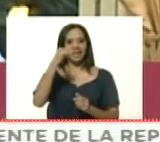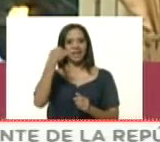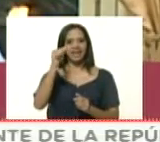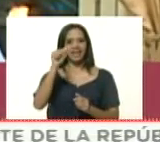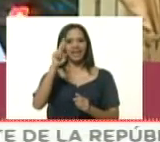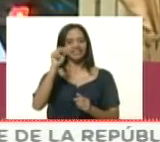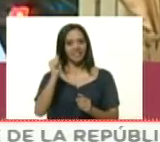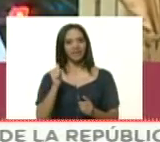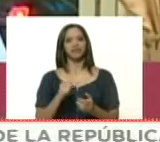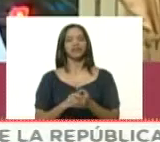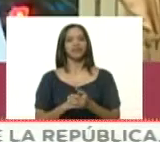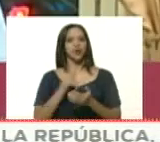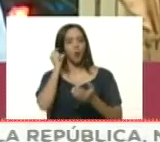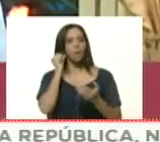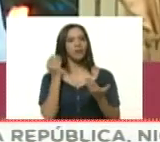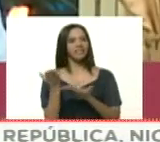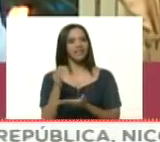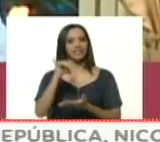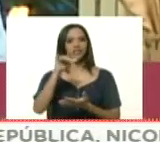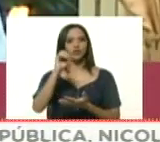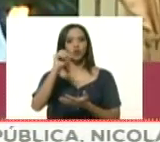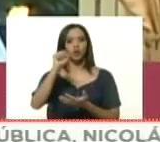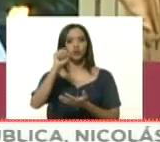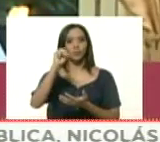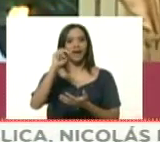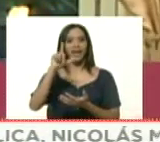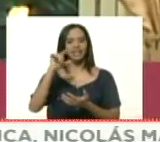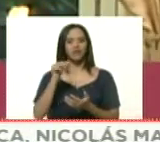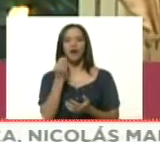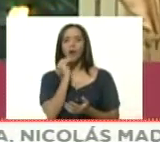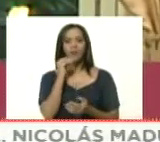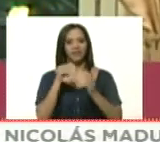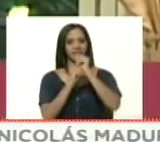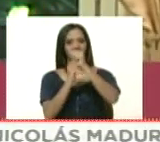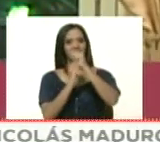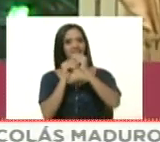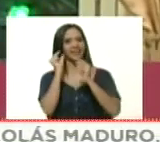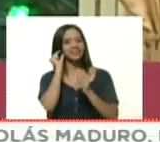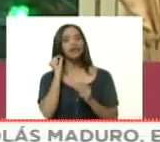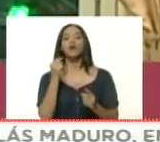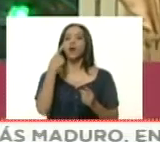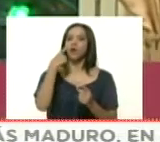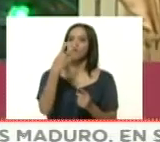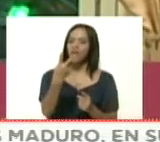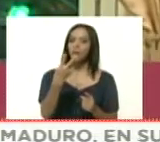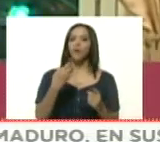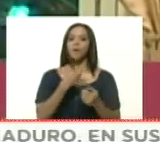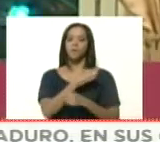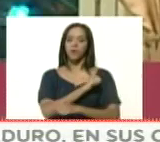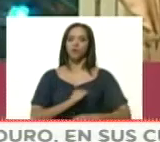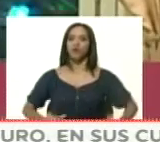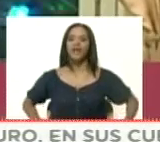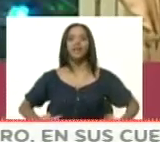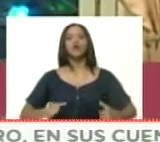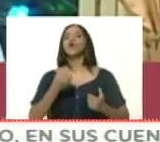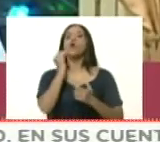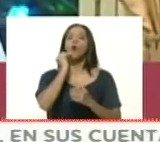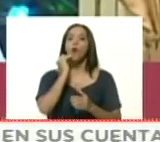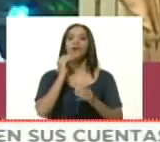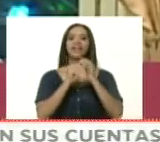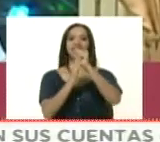compañera Chusmarly Fonseca, una joven lideresa. Y cuando vemos en Portuguesa, Rafael Calle es un joven